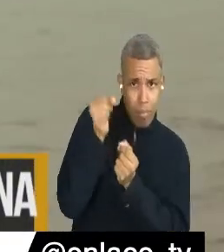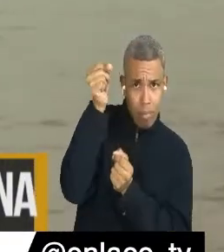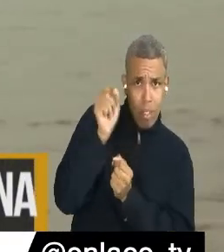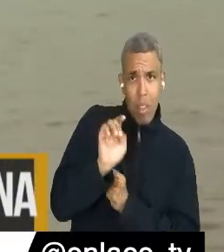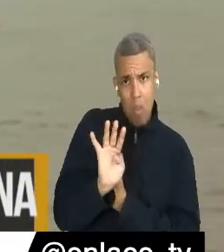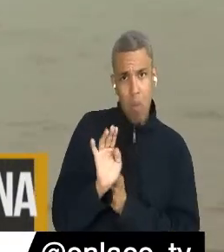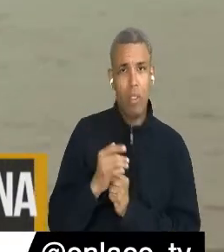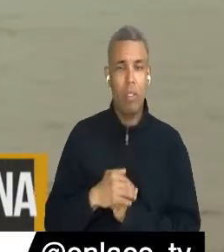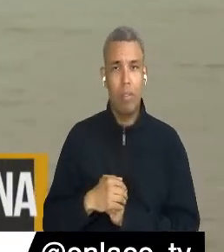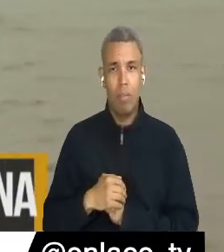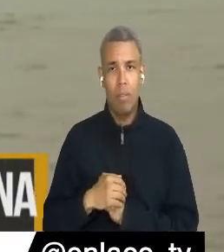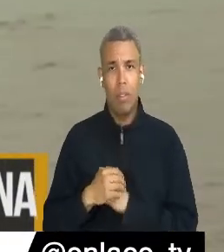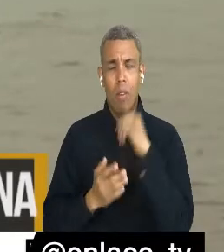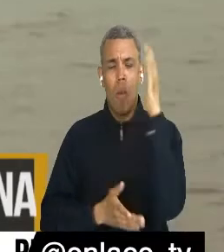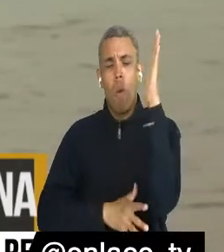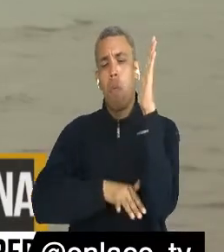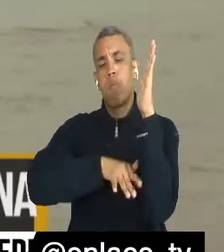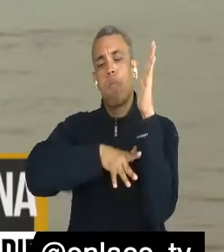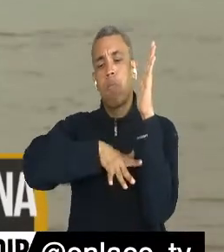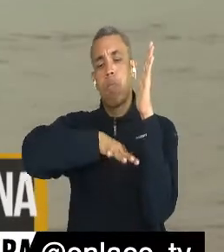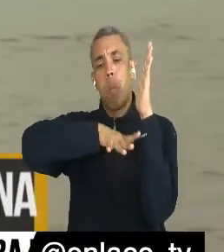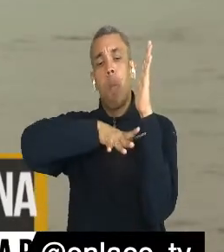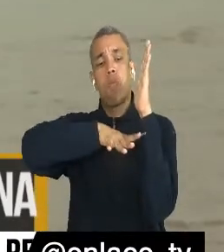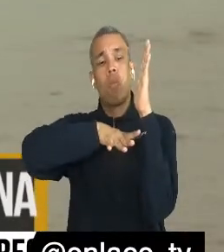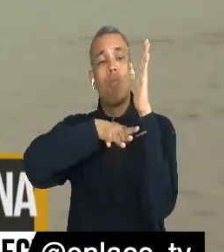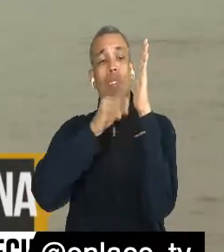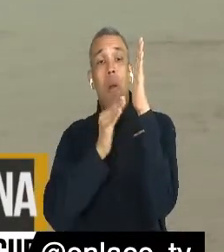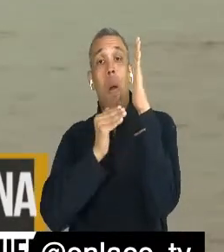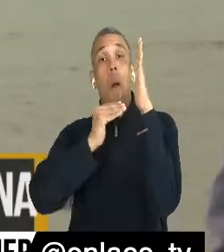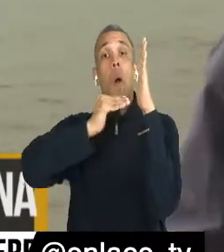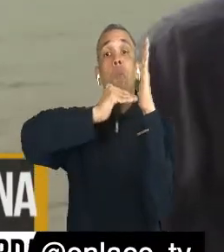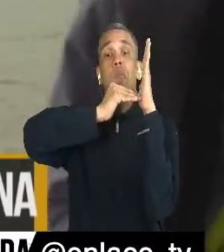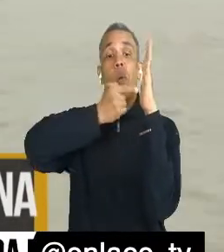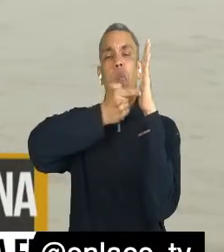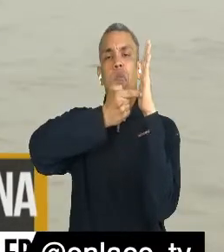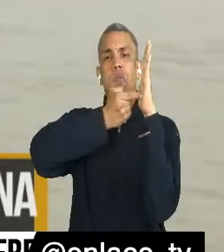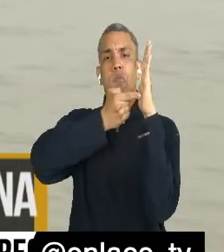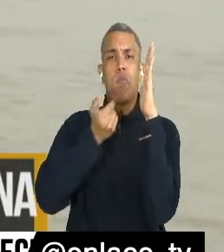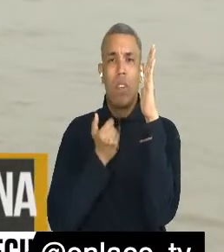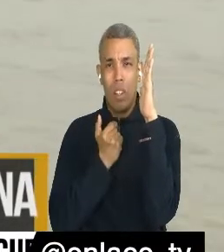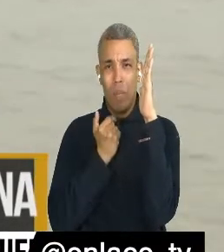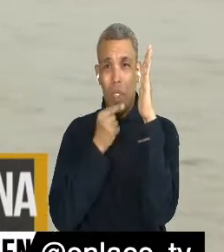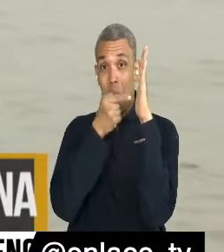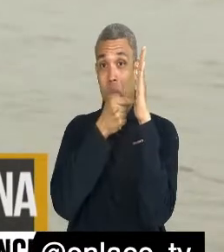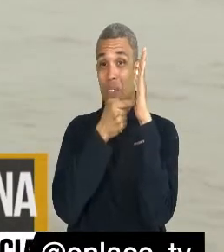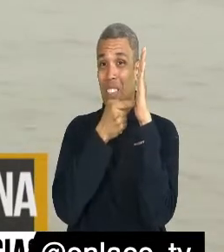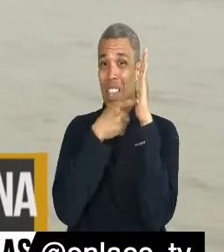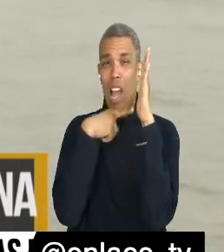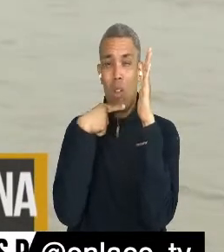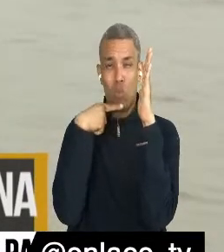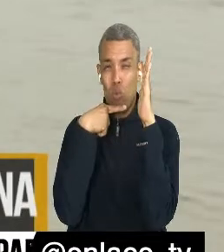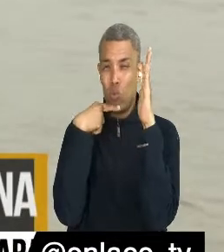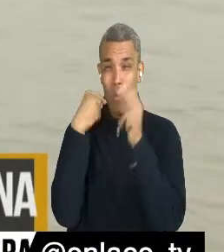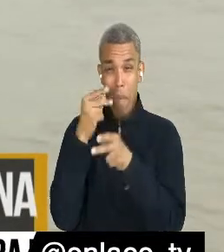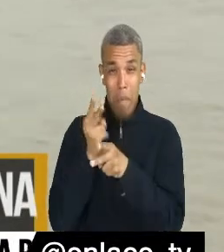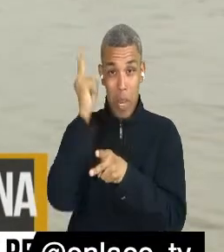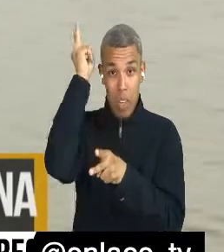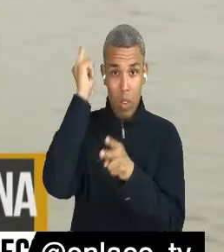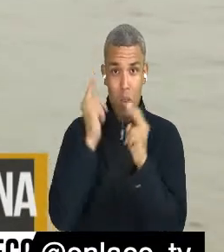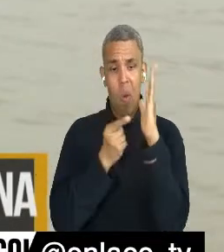50 centímetros por debajo de la cota de inundación. En el día de hoy, con todo y el aguacero que